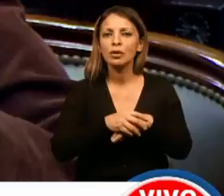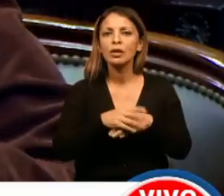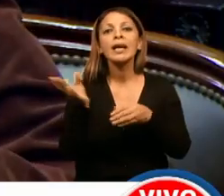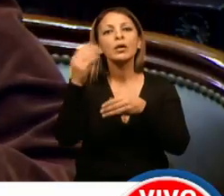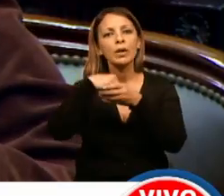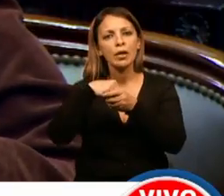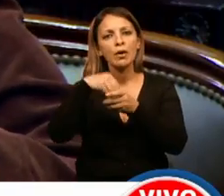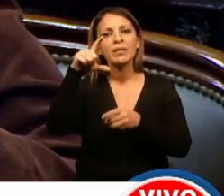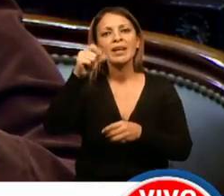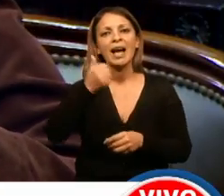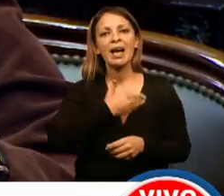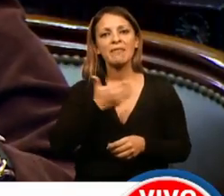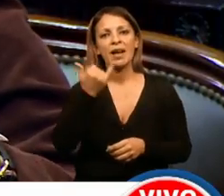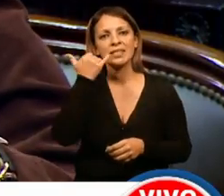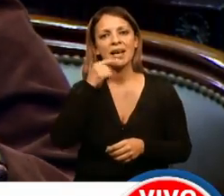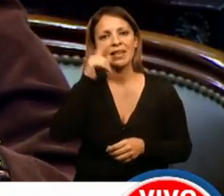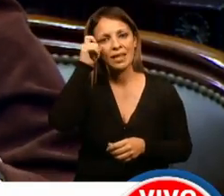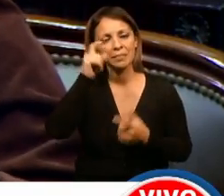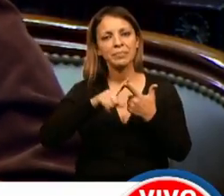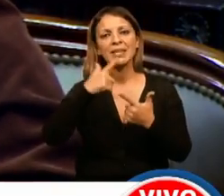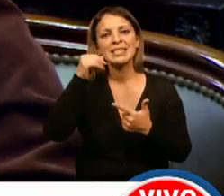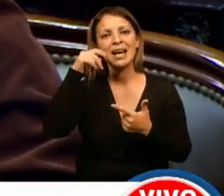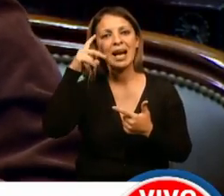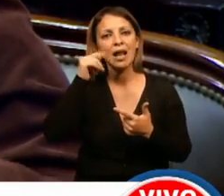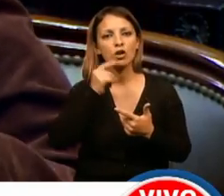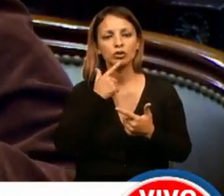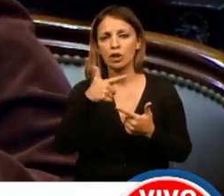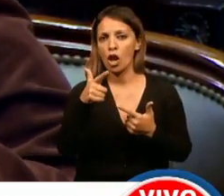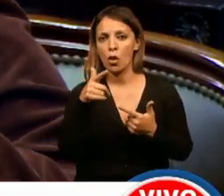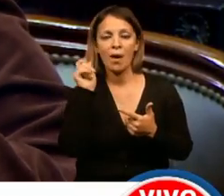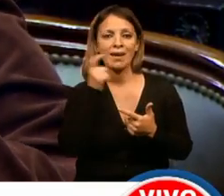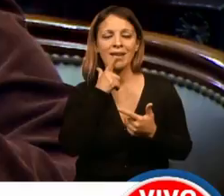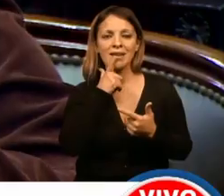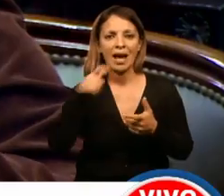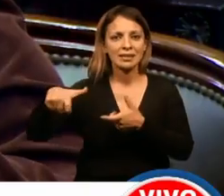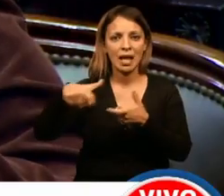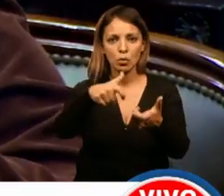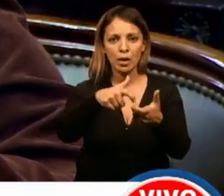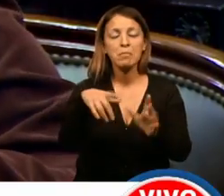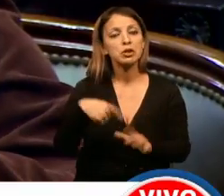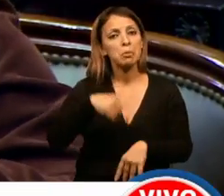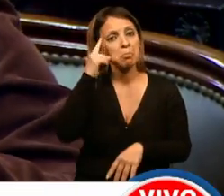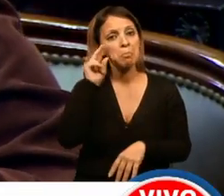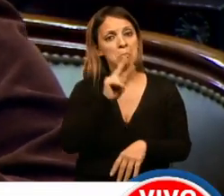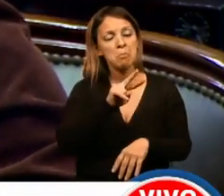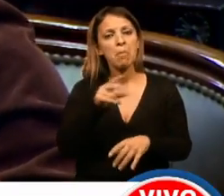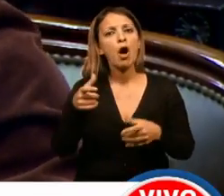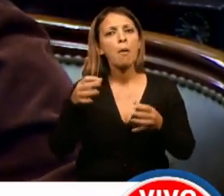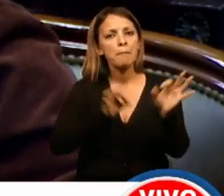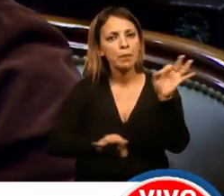cafayate y san carlos que no tiene red de gas natural por eso creo que este buen proyecto tiene que estar